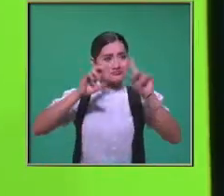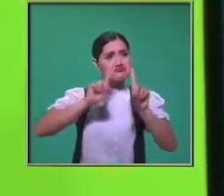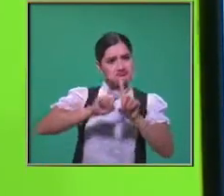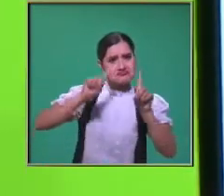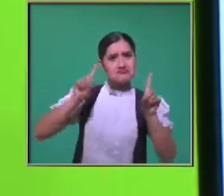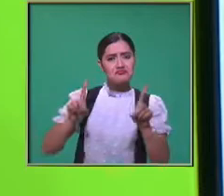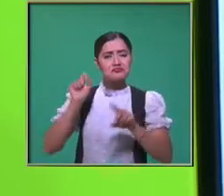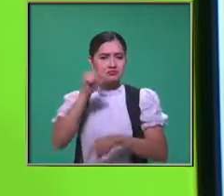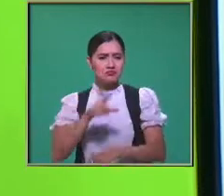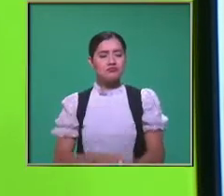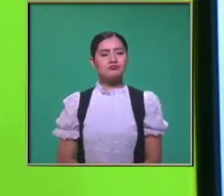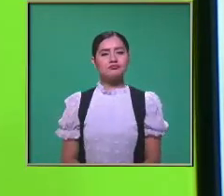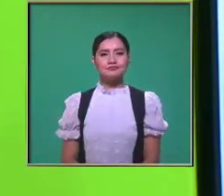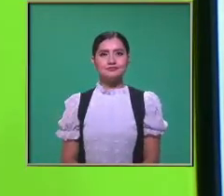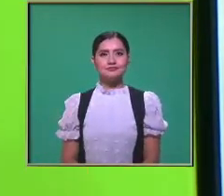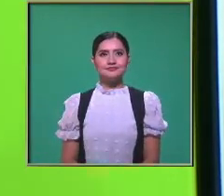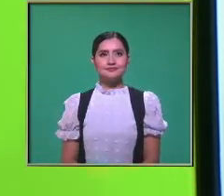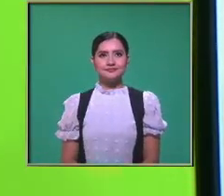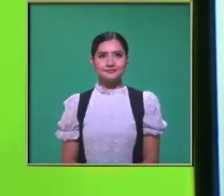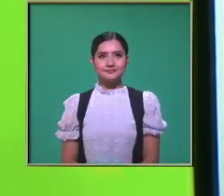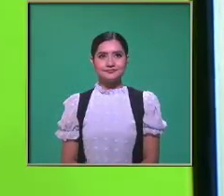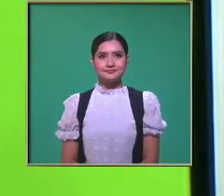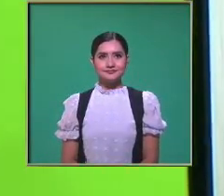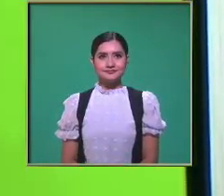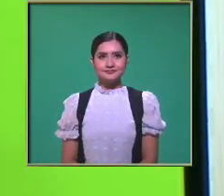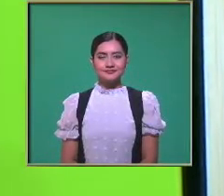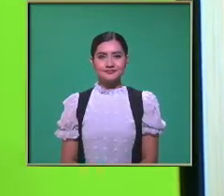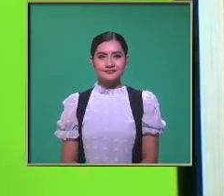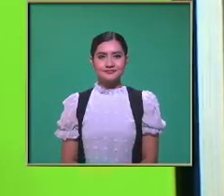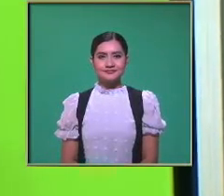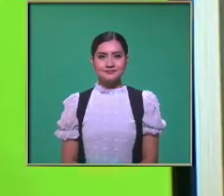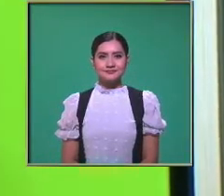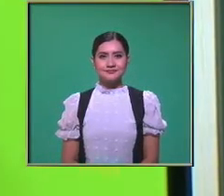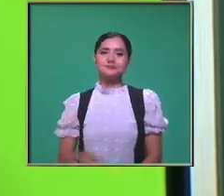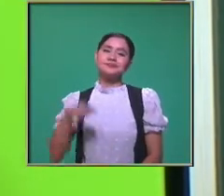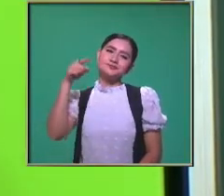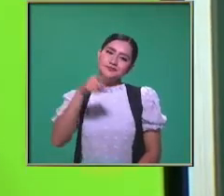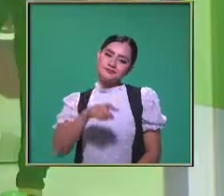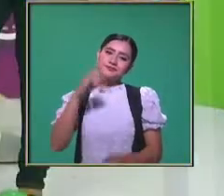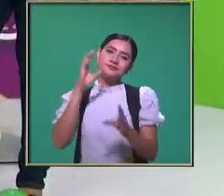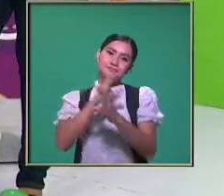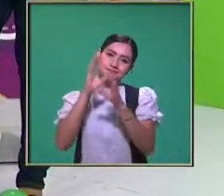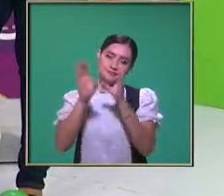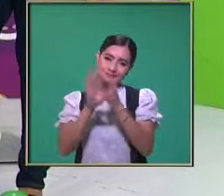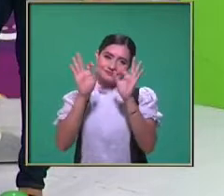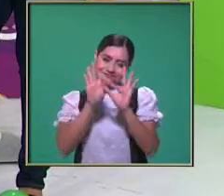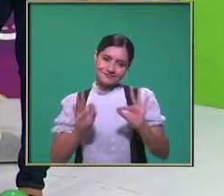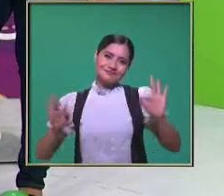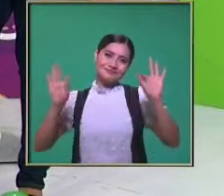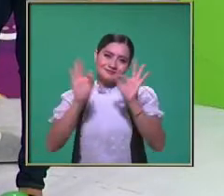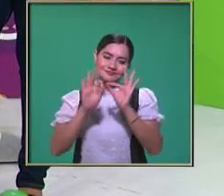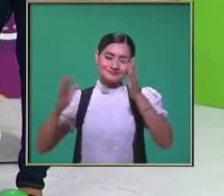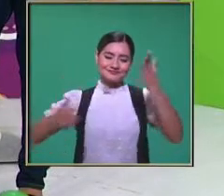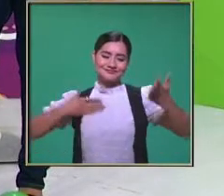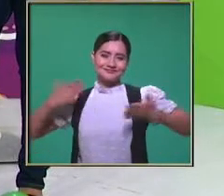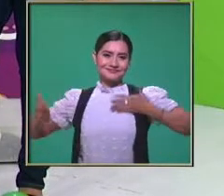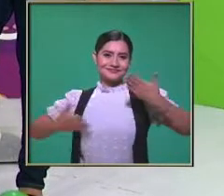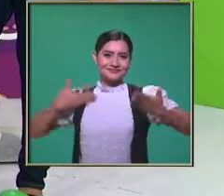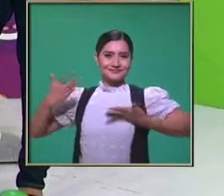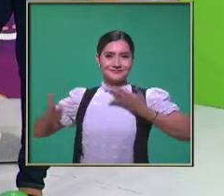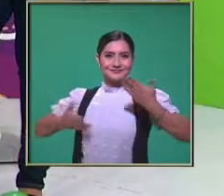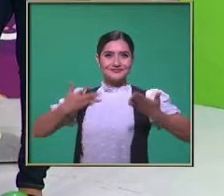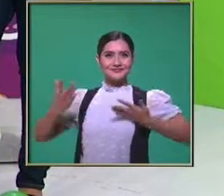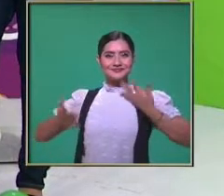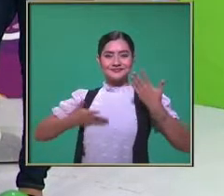es, y cómo iban persiguiéndola, ¿no? Como dices sí. Tú. En fin, es un elemento que nos divierte muchísimo y esto